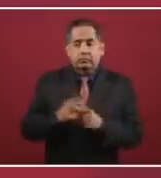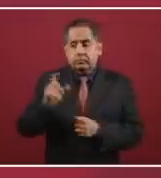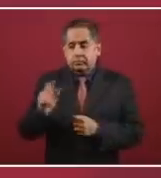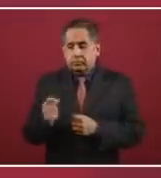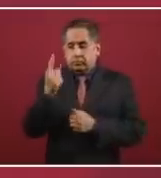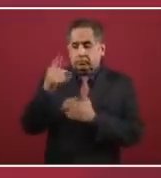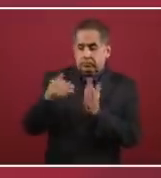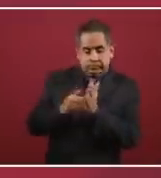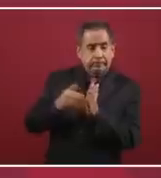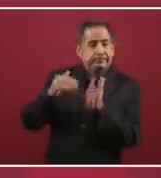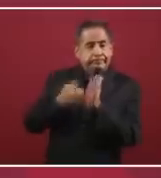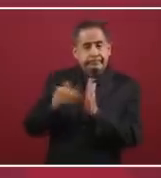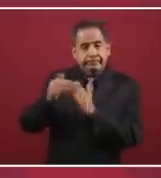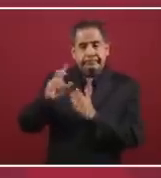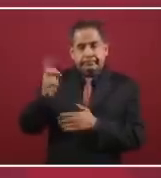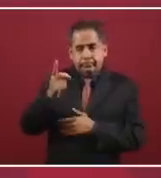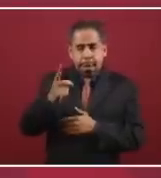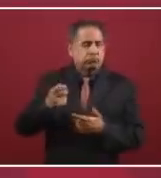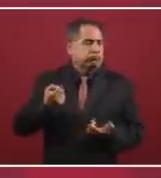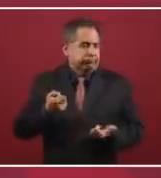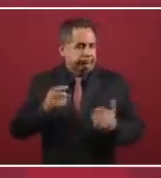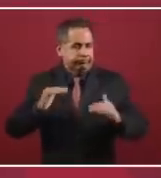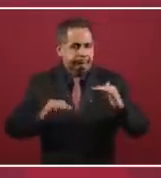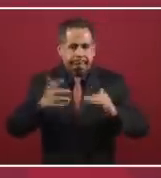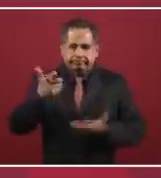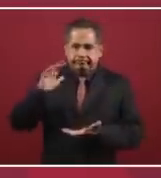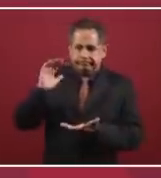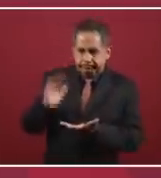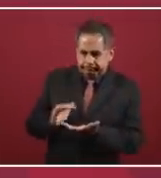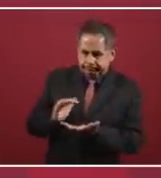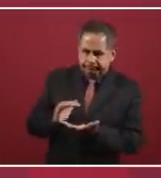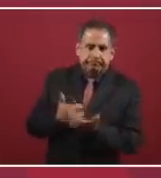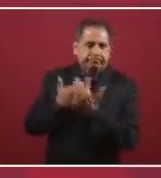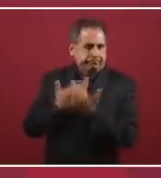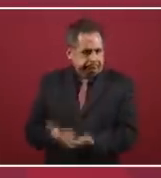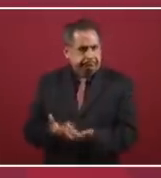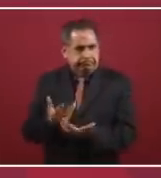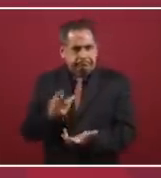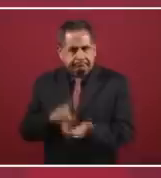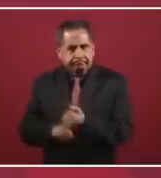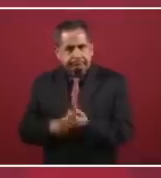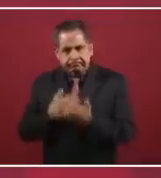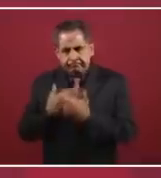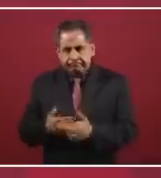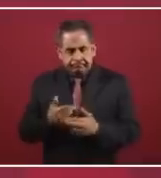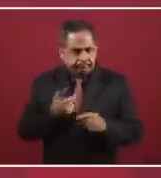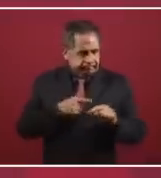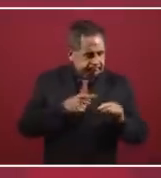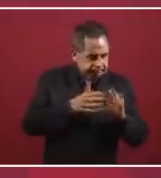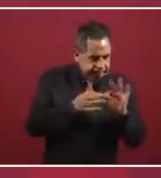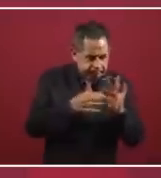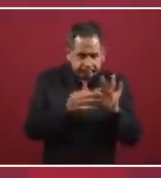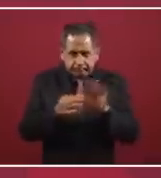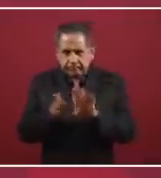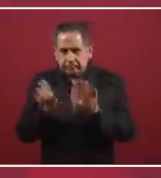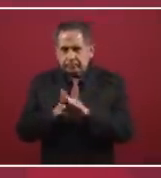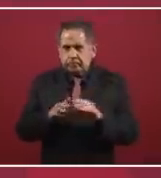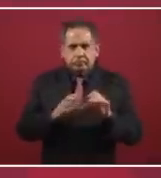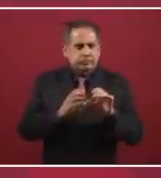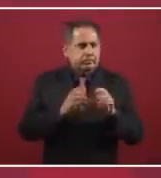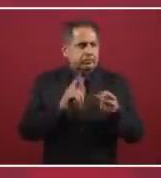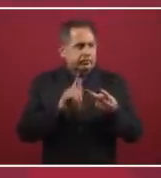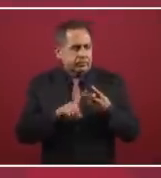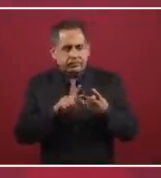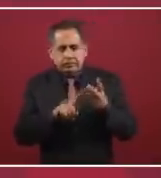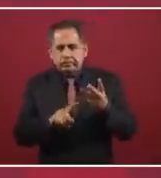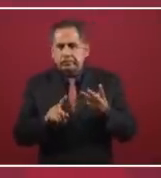de dólares. Entonces, esa es la relación de ahorros que se obtiene cuando tú ya le quitas el factor diámetro, el